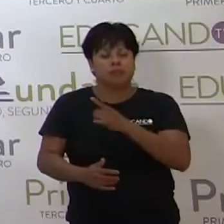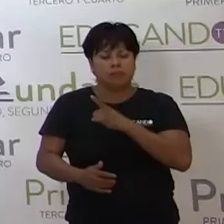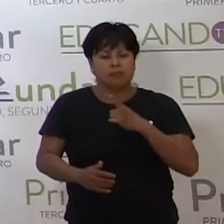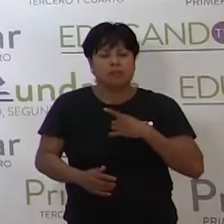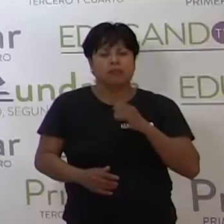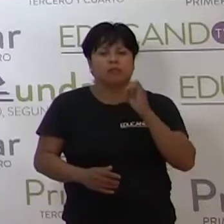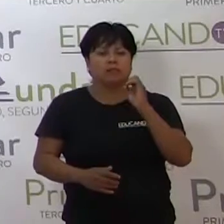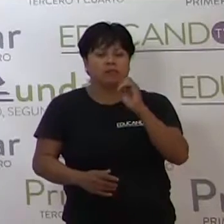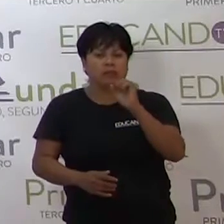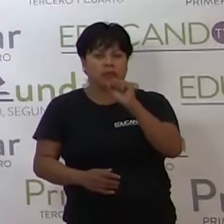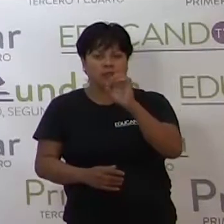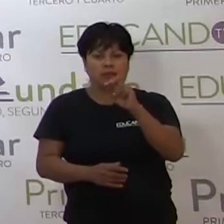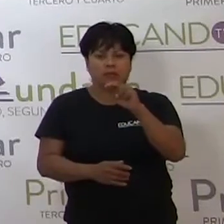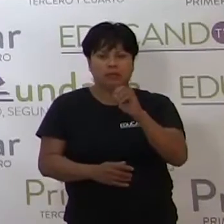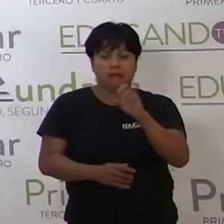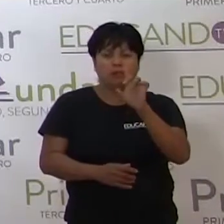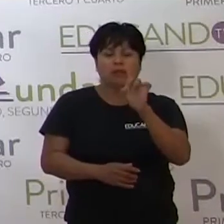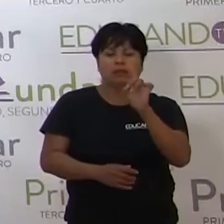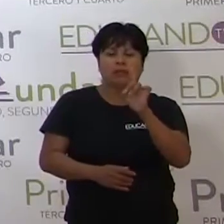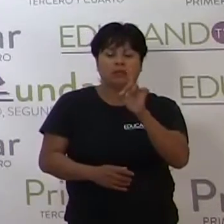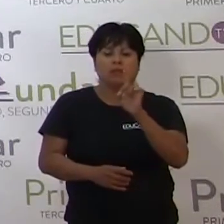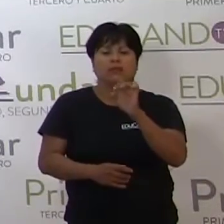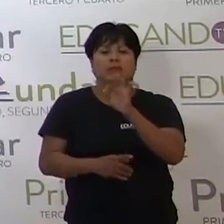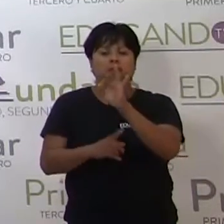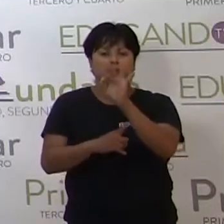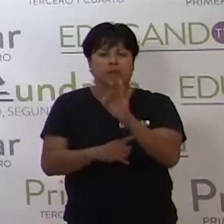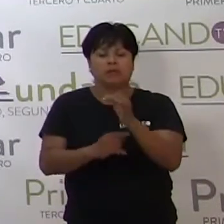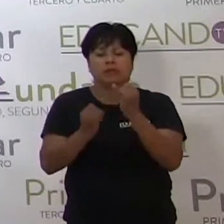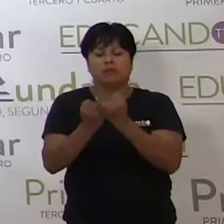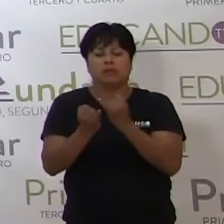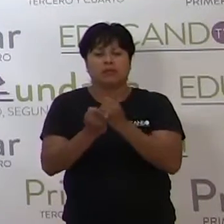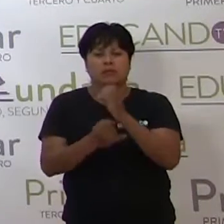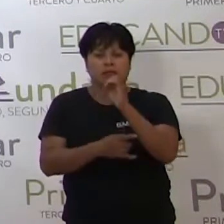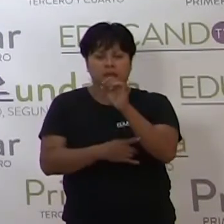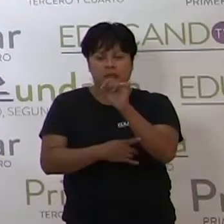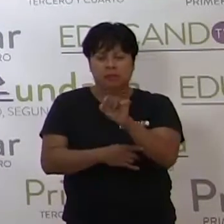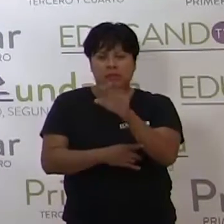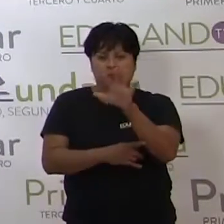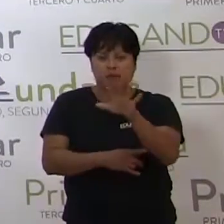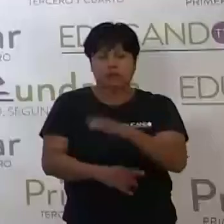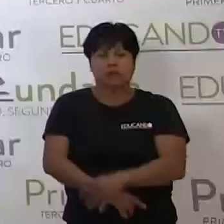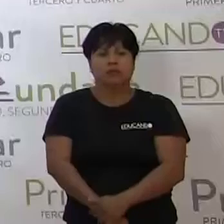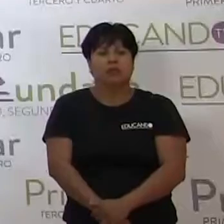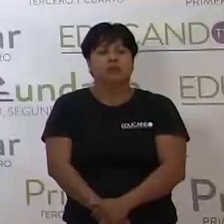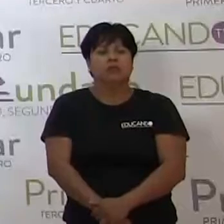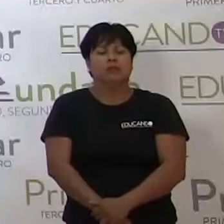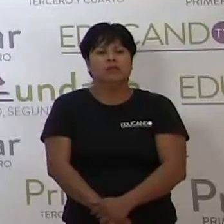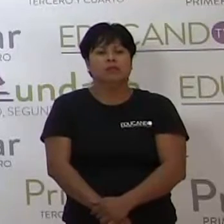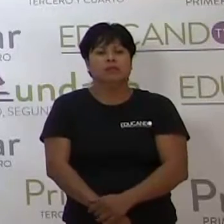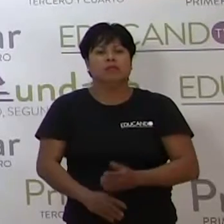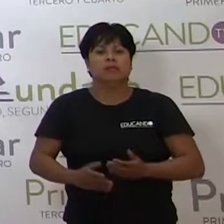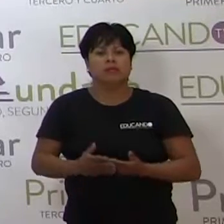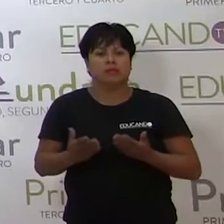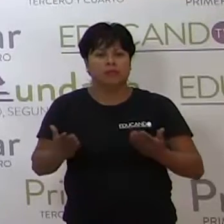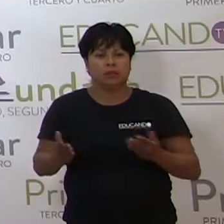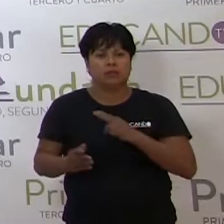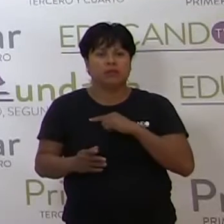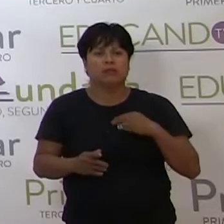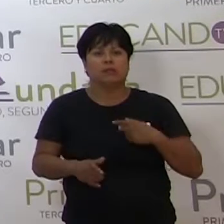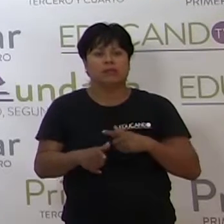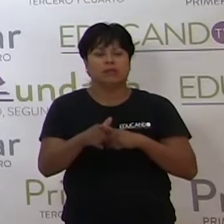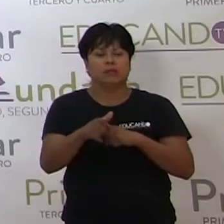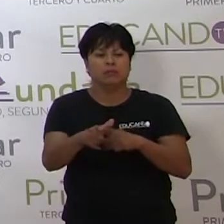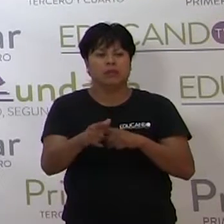dar seno de 30 grados igual a 0.5. Ahora sigamos con